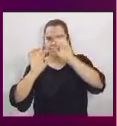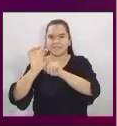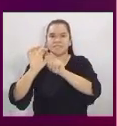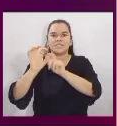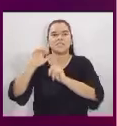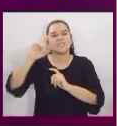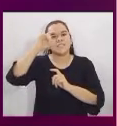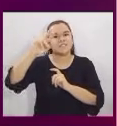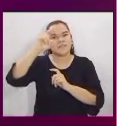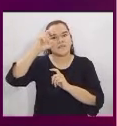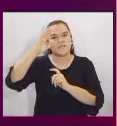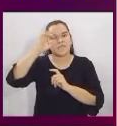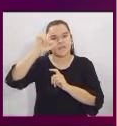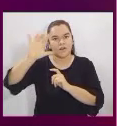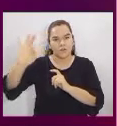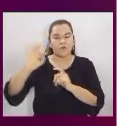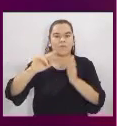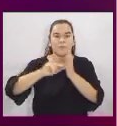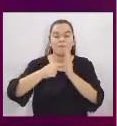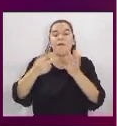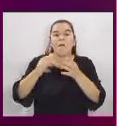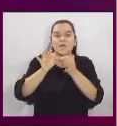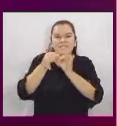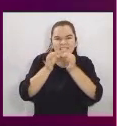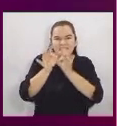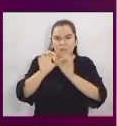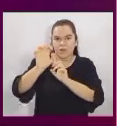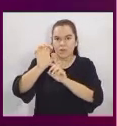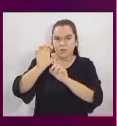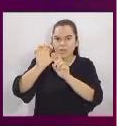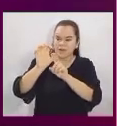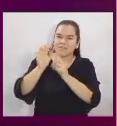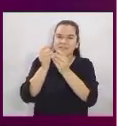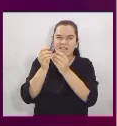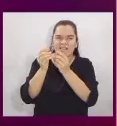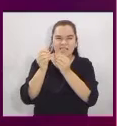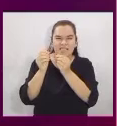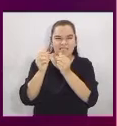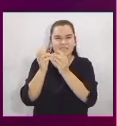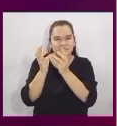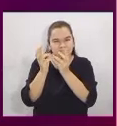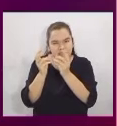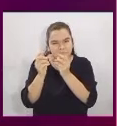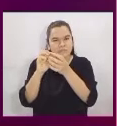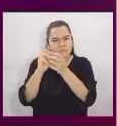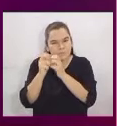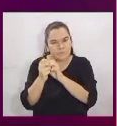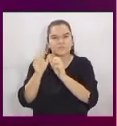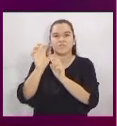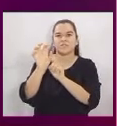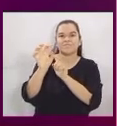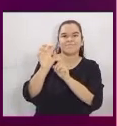le permite un buen desarrollo o que va determinando la muerte de las células, de